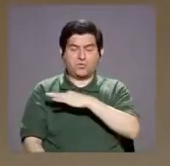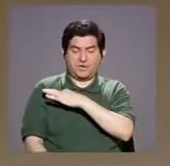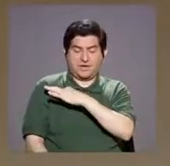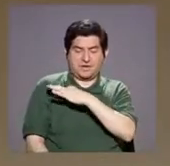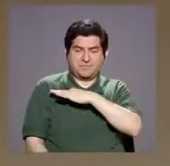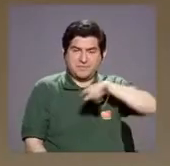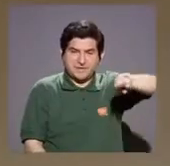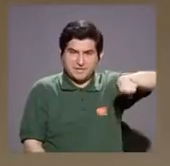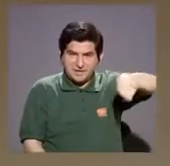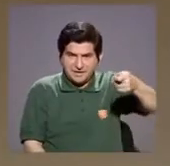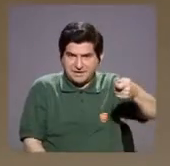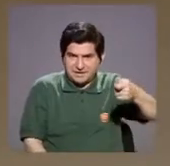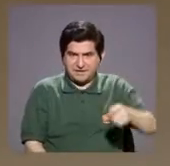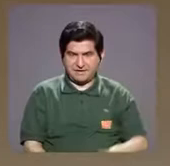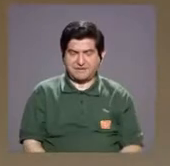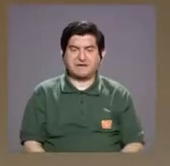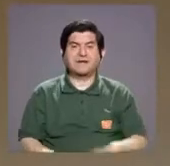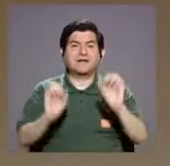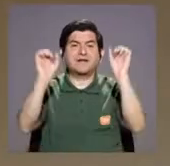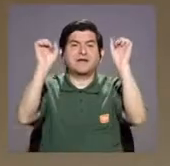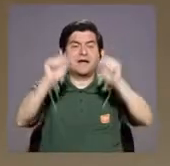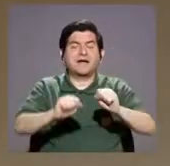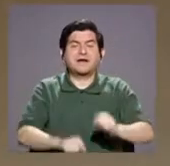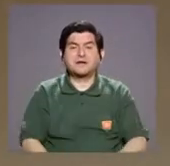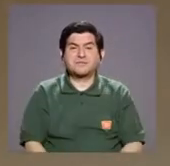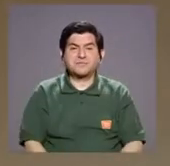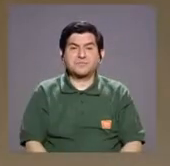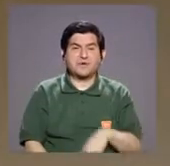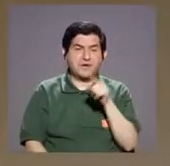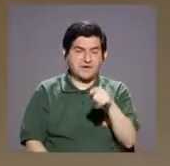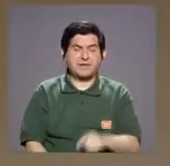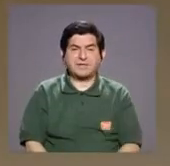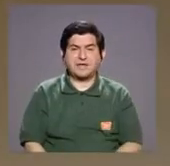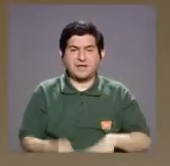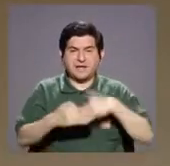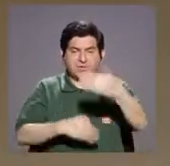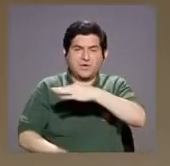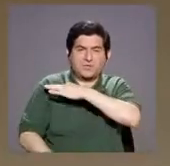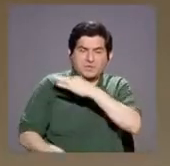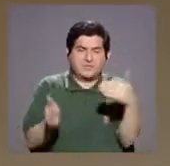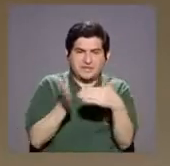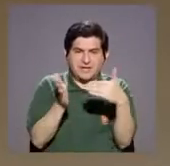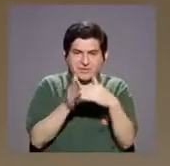al canal la que nos sugiera el regreso regresamos